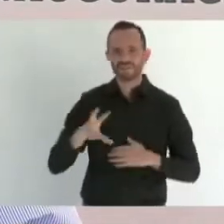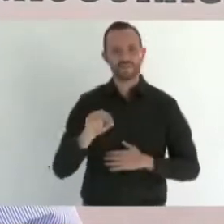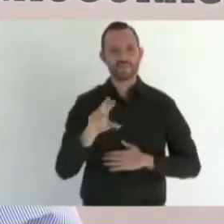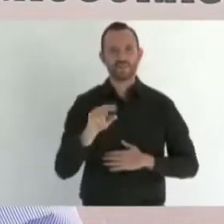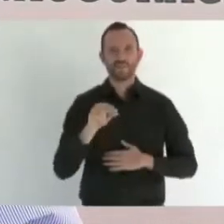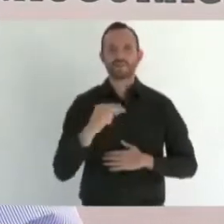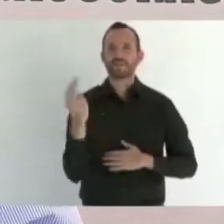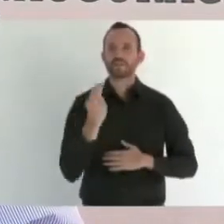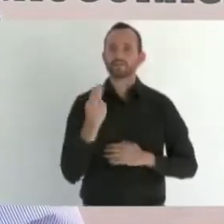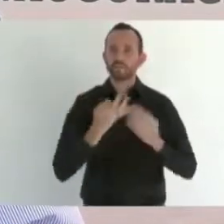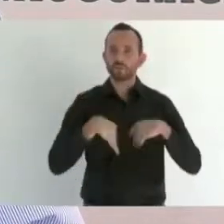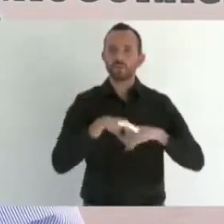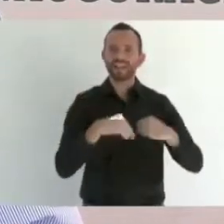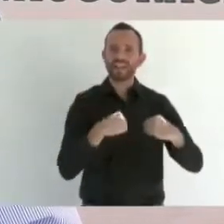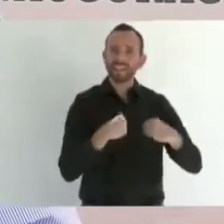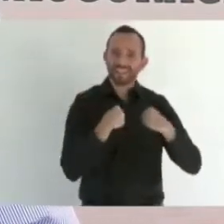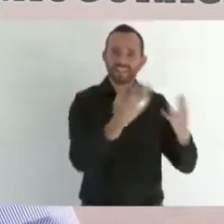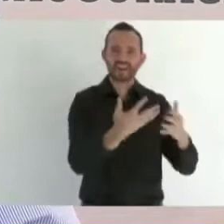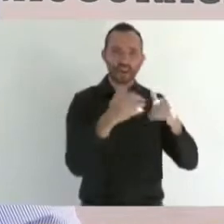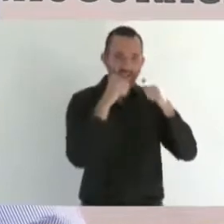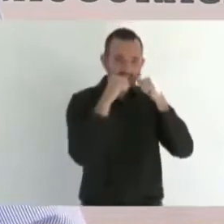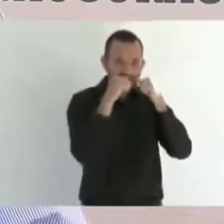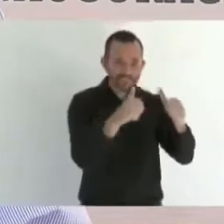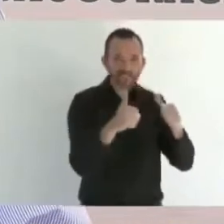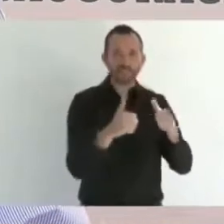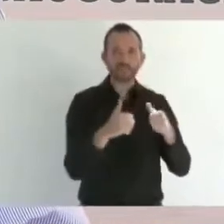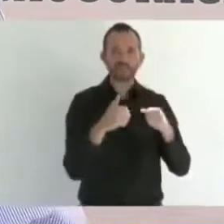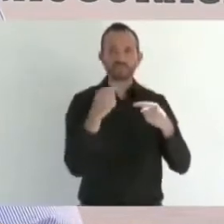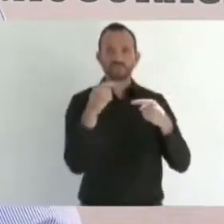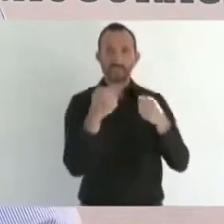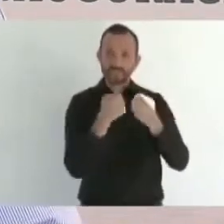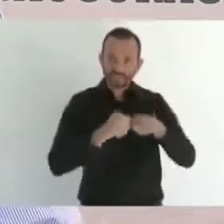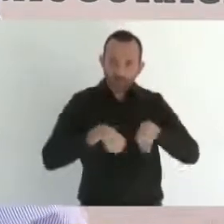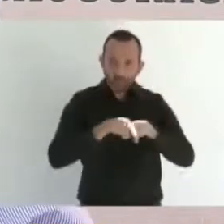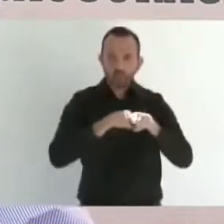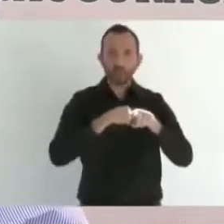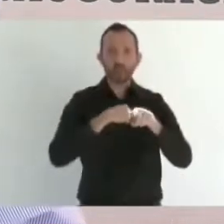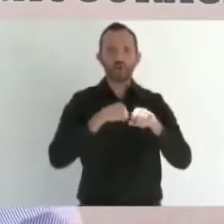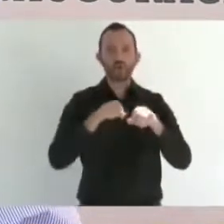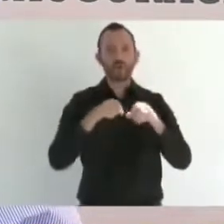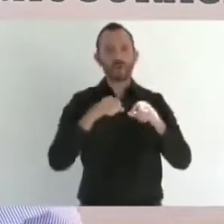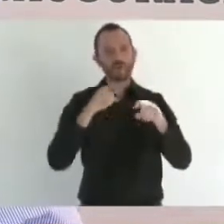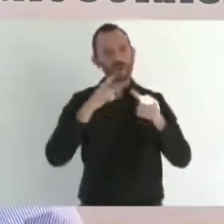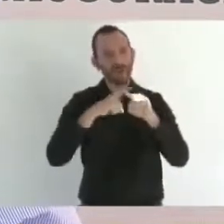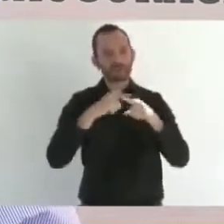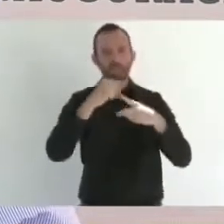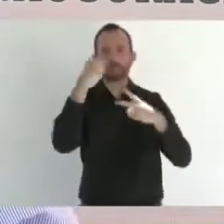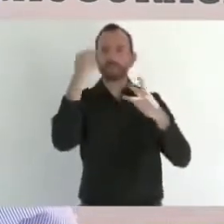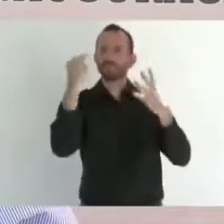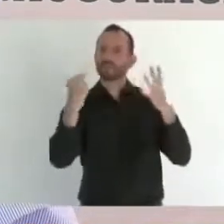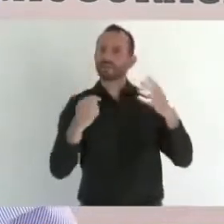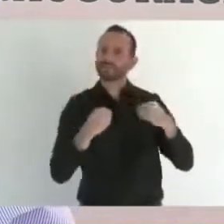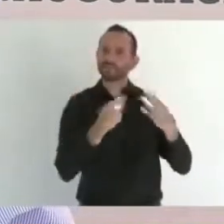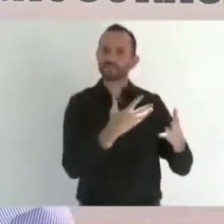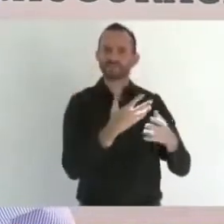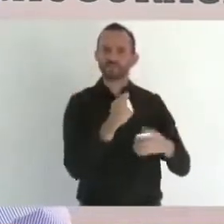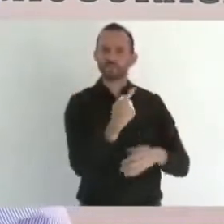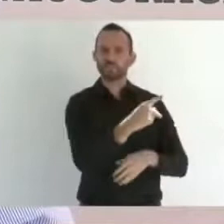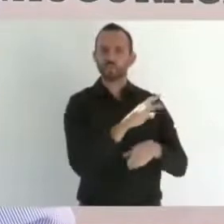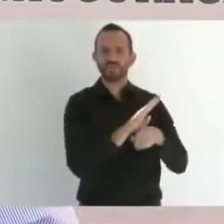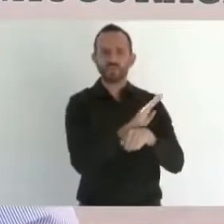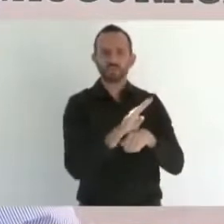prestaciones porque si no fuese por los trabajadores por los